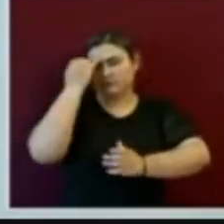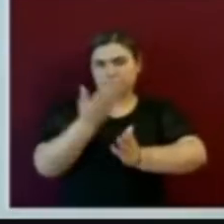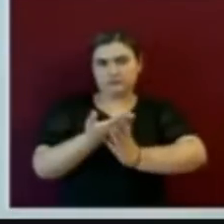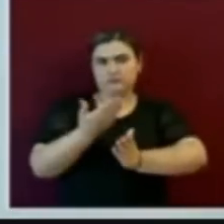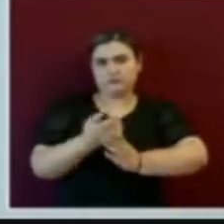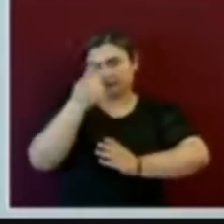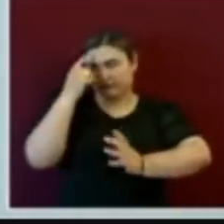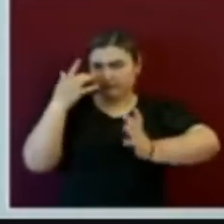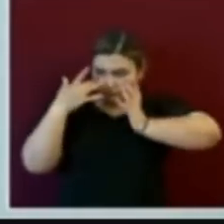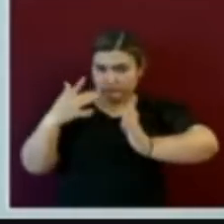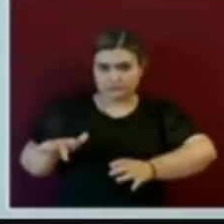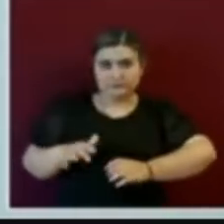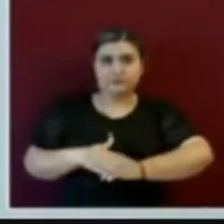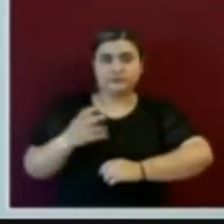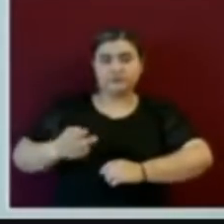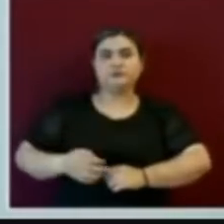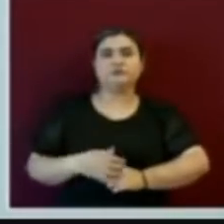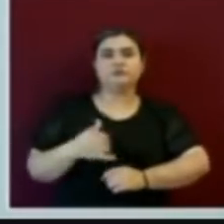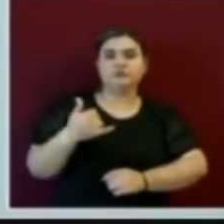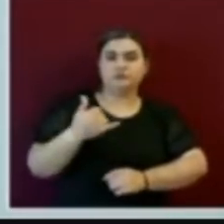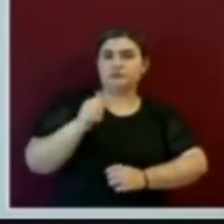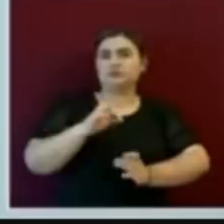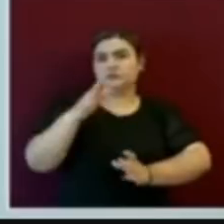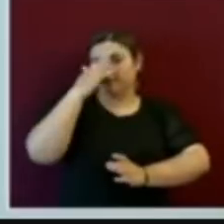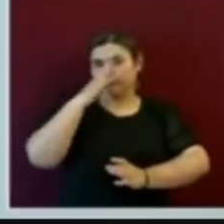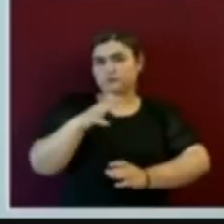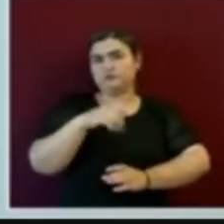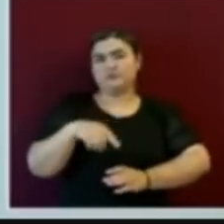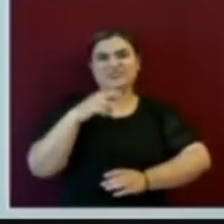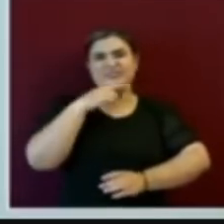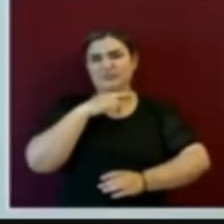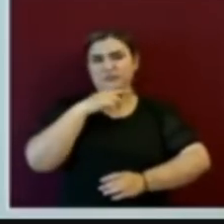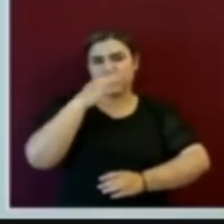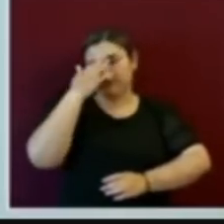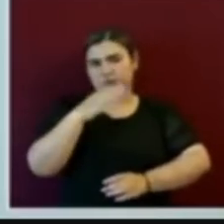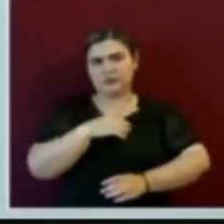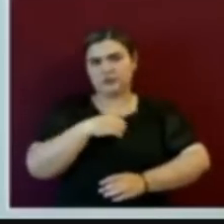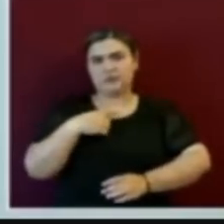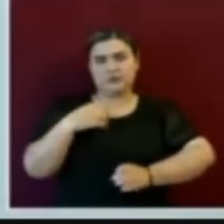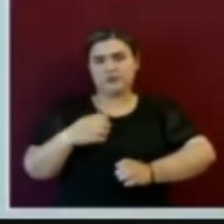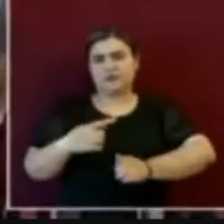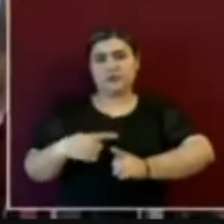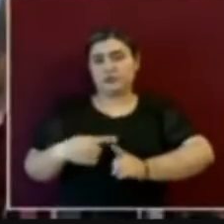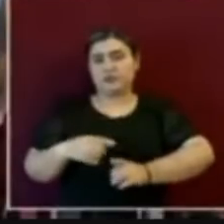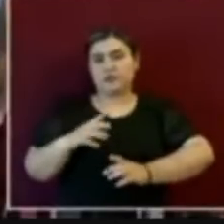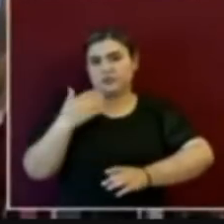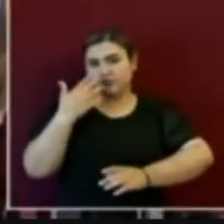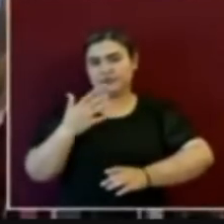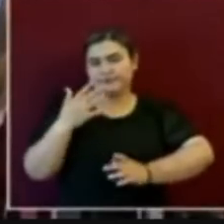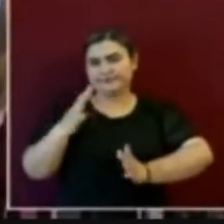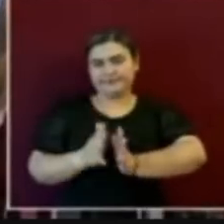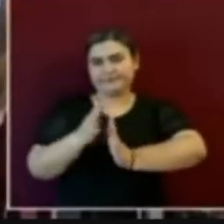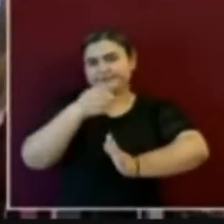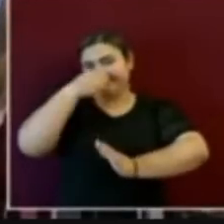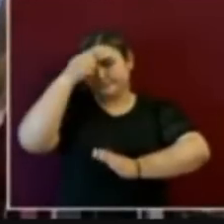renuncia, ¿no? O sea, es que será pues prácticamente inmediata la renuncia de quienes aspire,